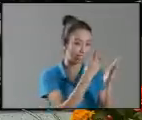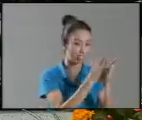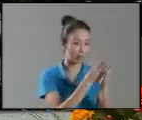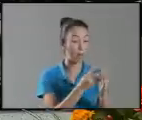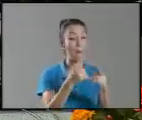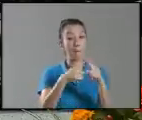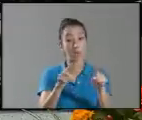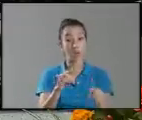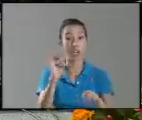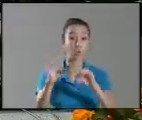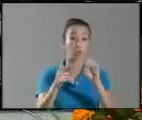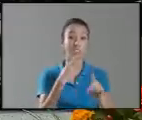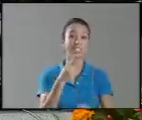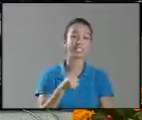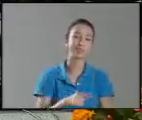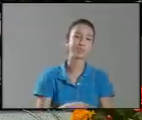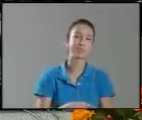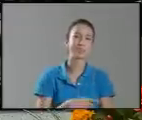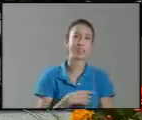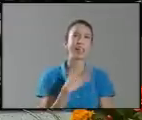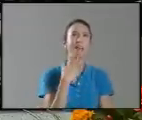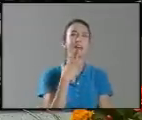bíblicos.